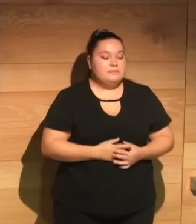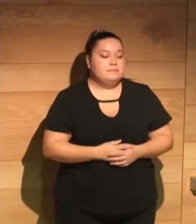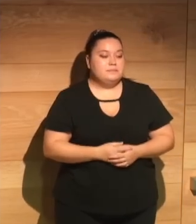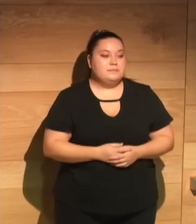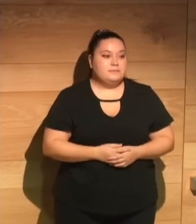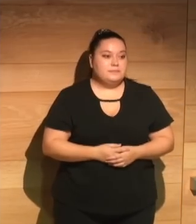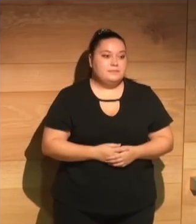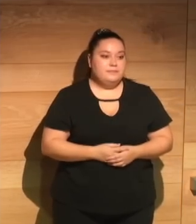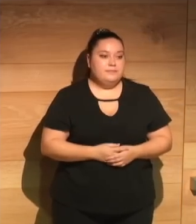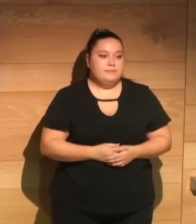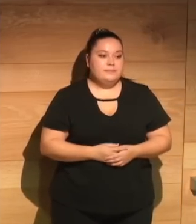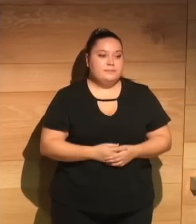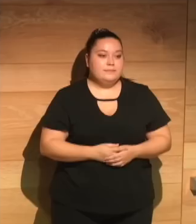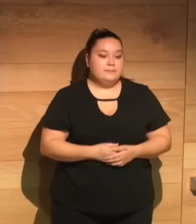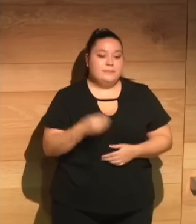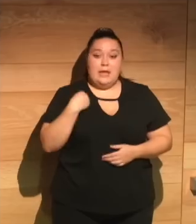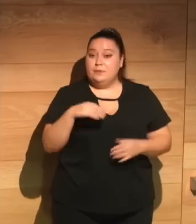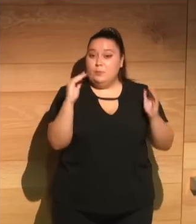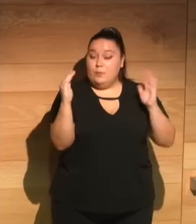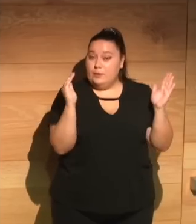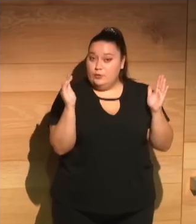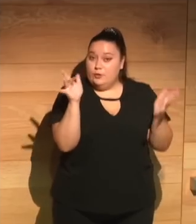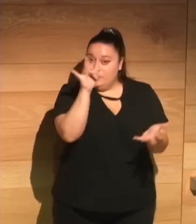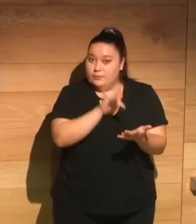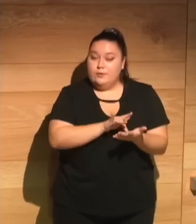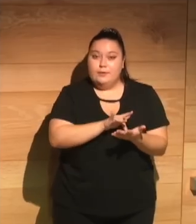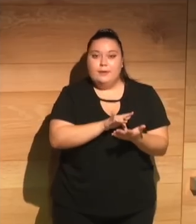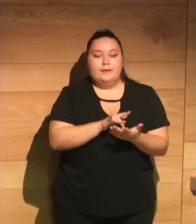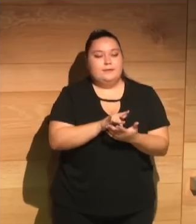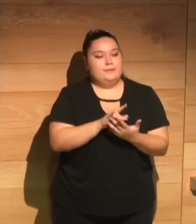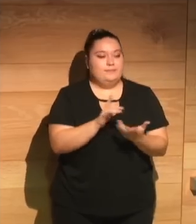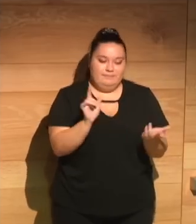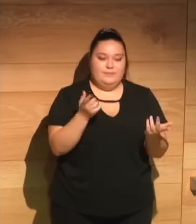Sí. En el mismo instante en que sucede eso, ya tenemos de una forma